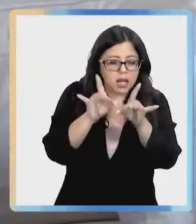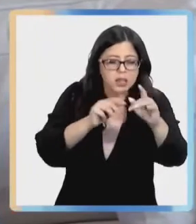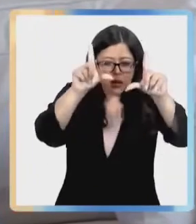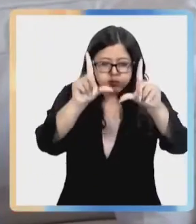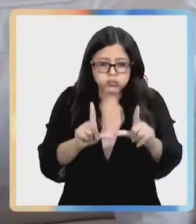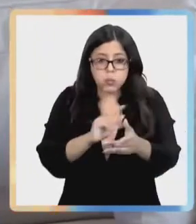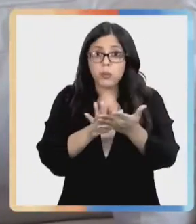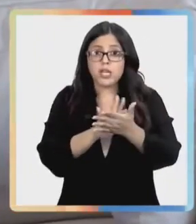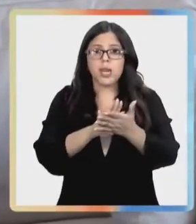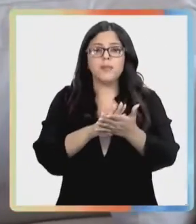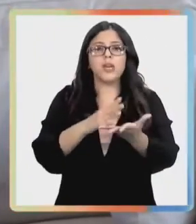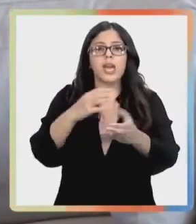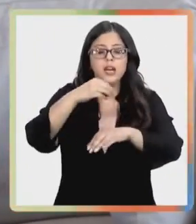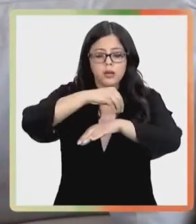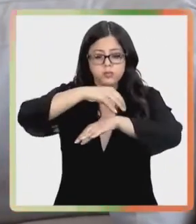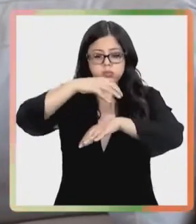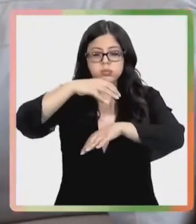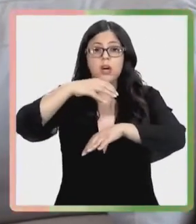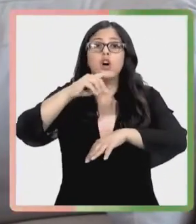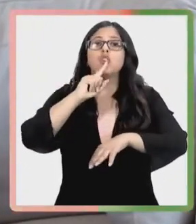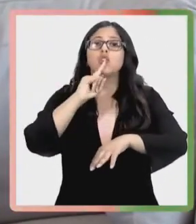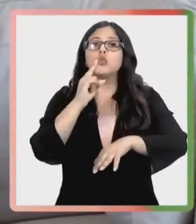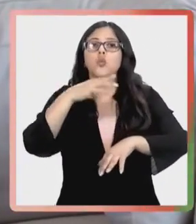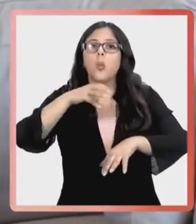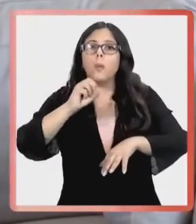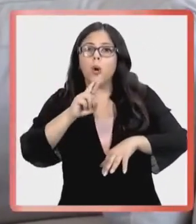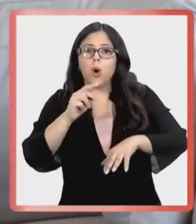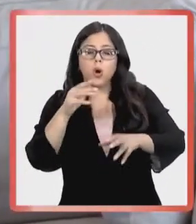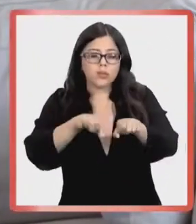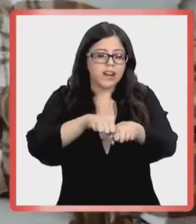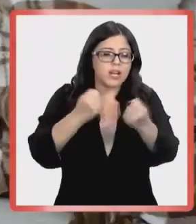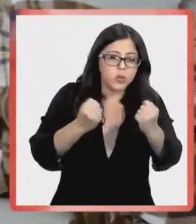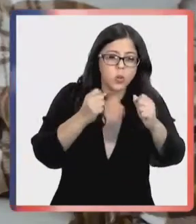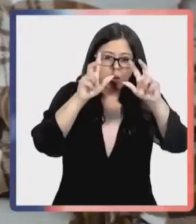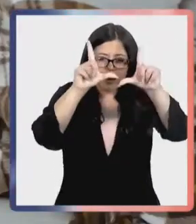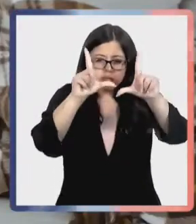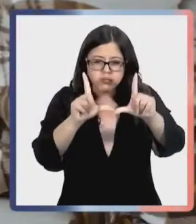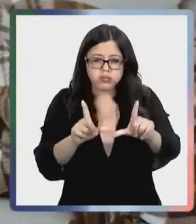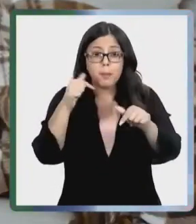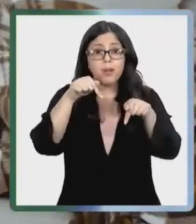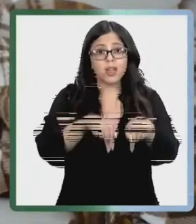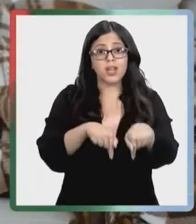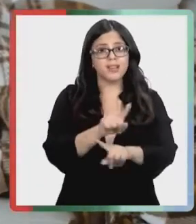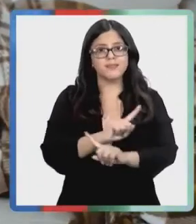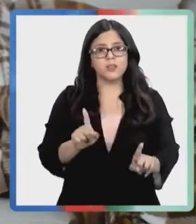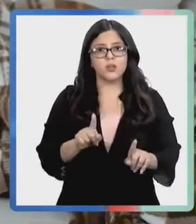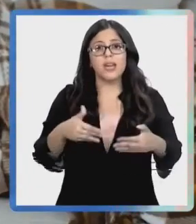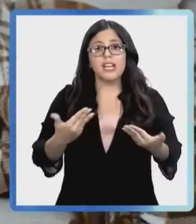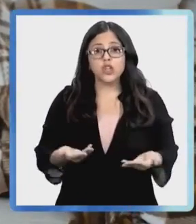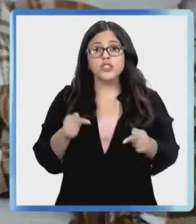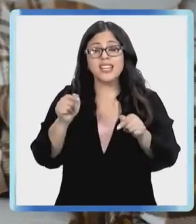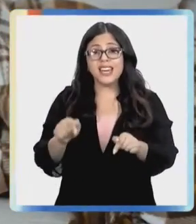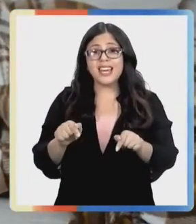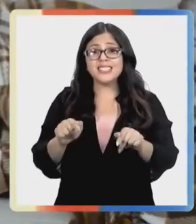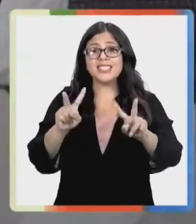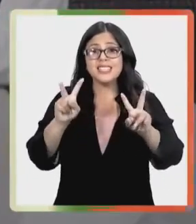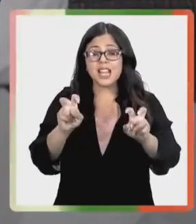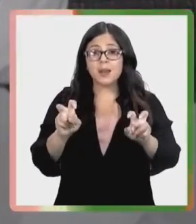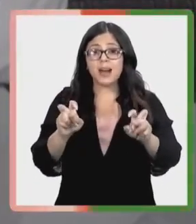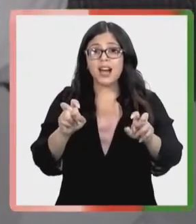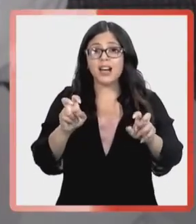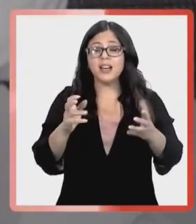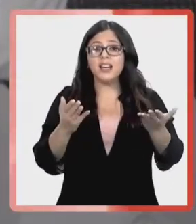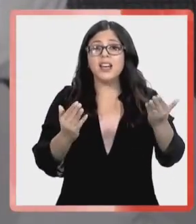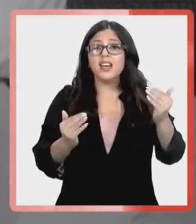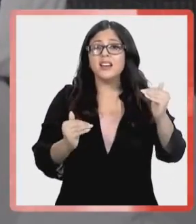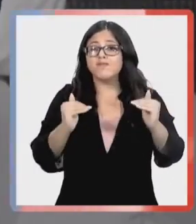se ve el tumor, se ve la lesión, se ve la fractura, en fin, en este caso no es así. Y por eso esa relativización